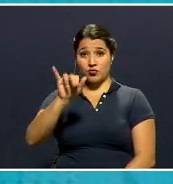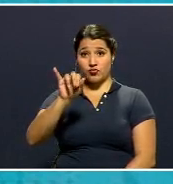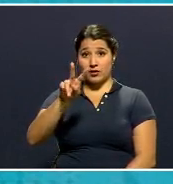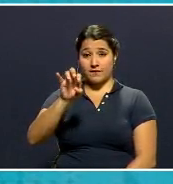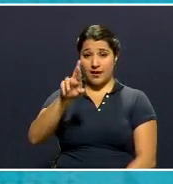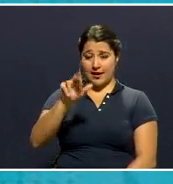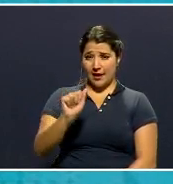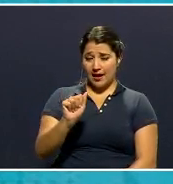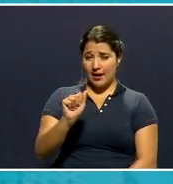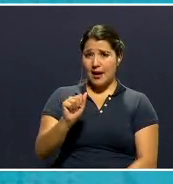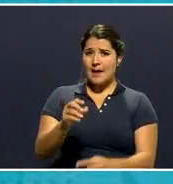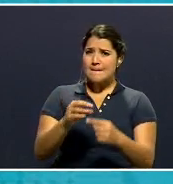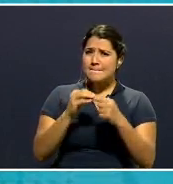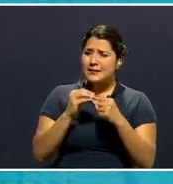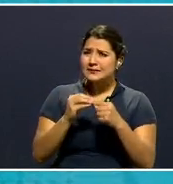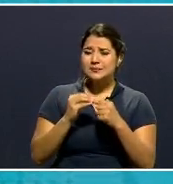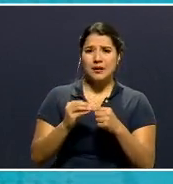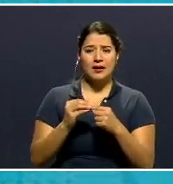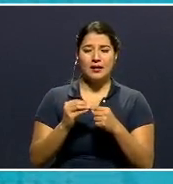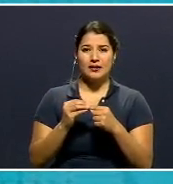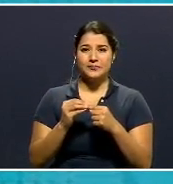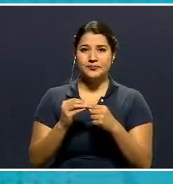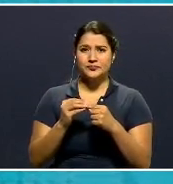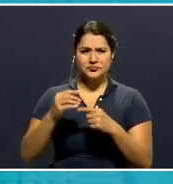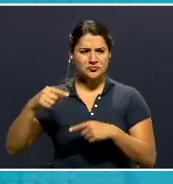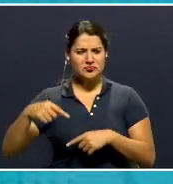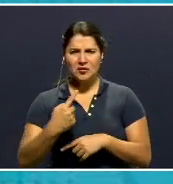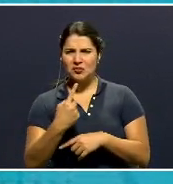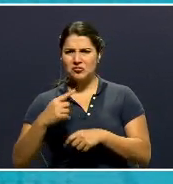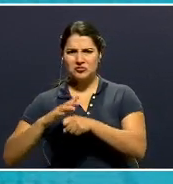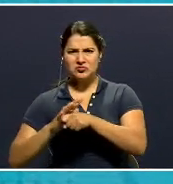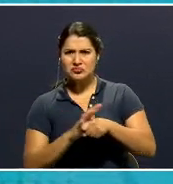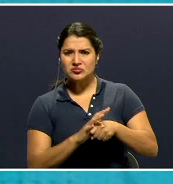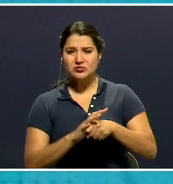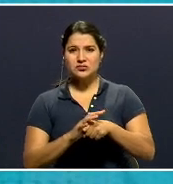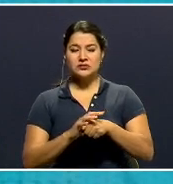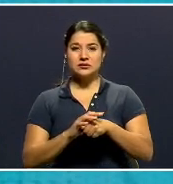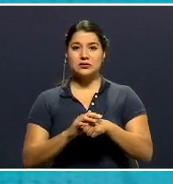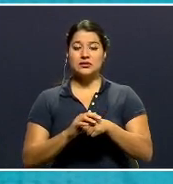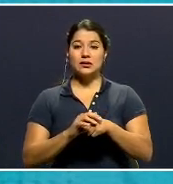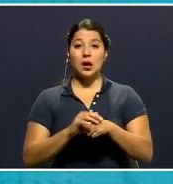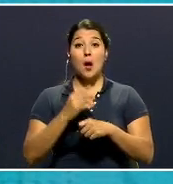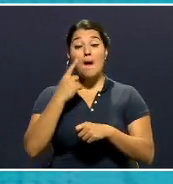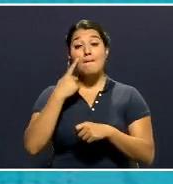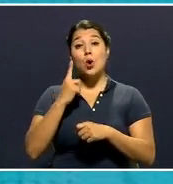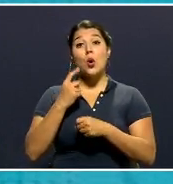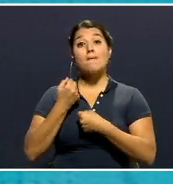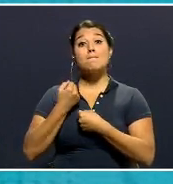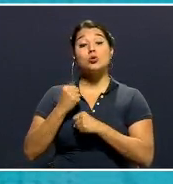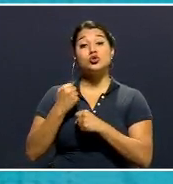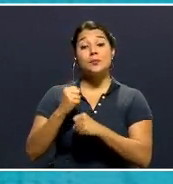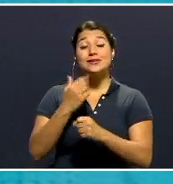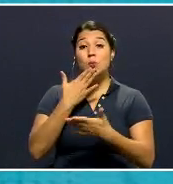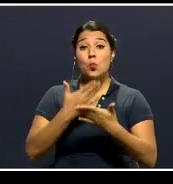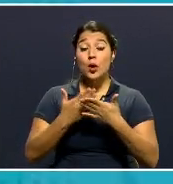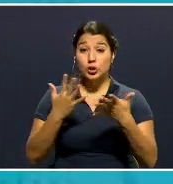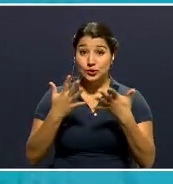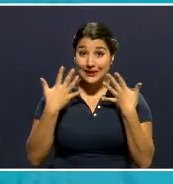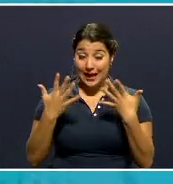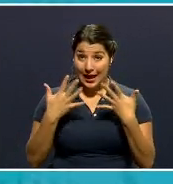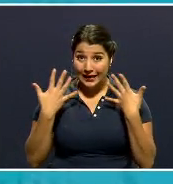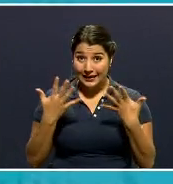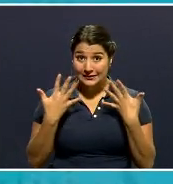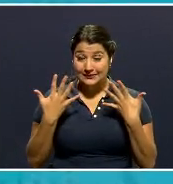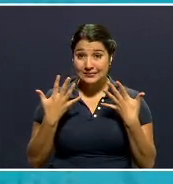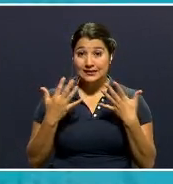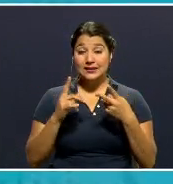La principalmente injerencia y incitación de la Municipalidad de Buenos Aires,